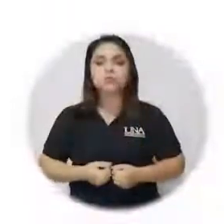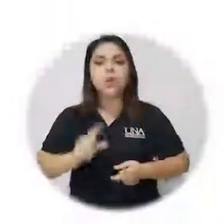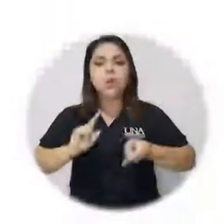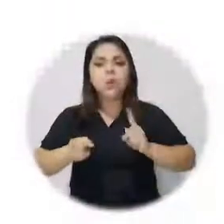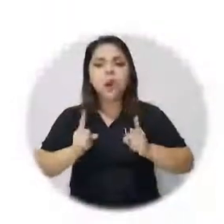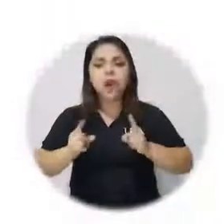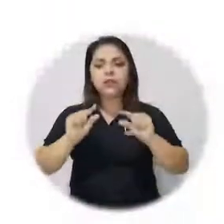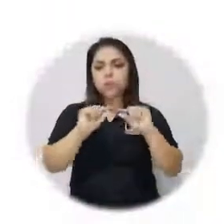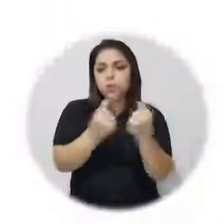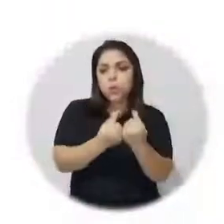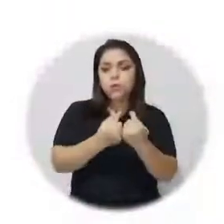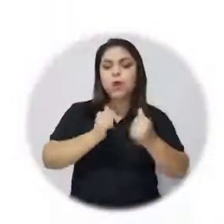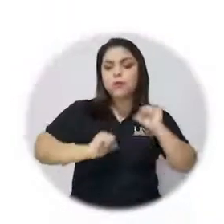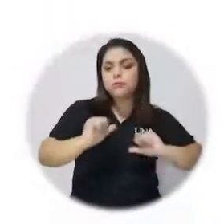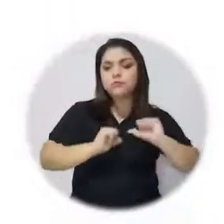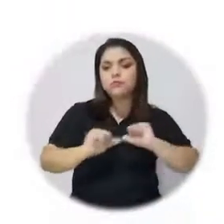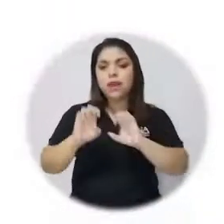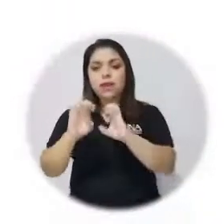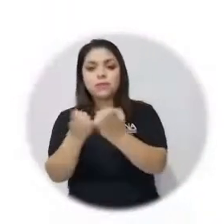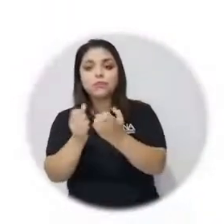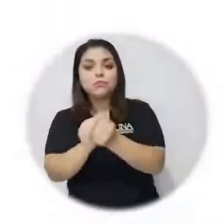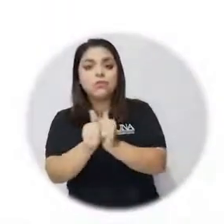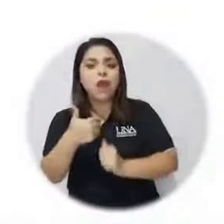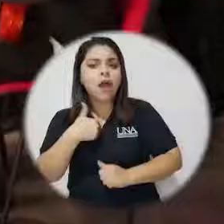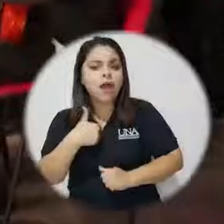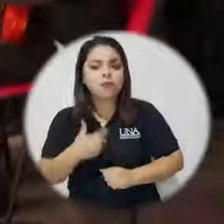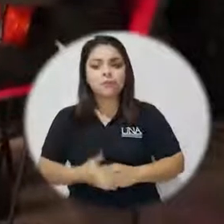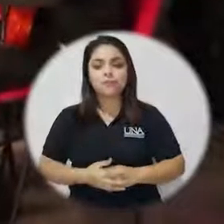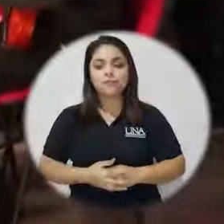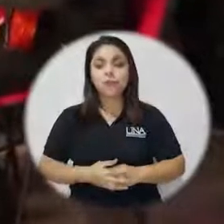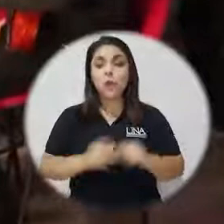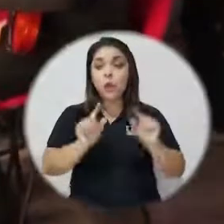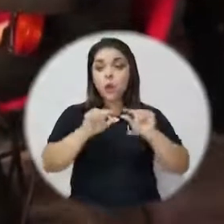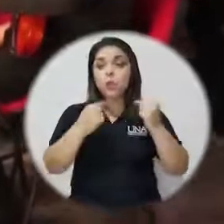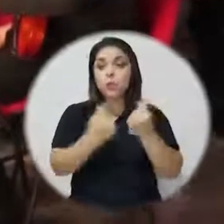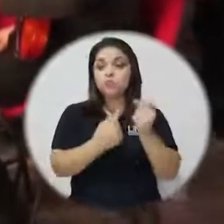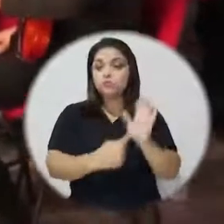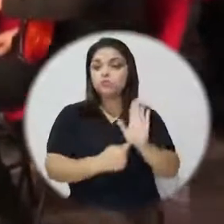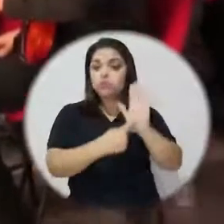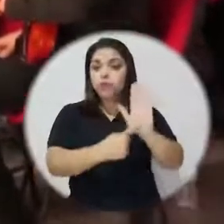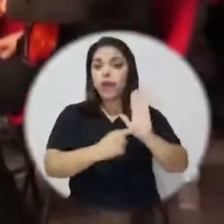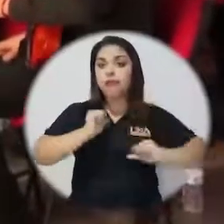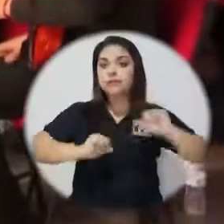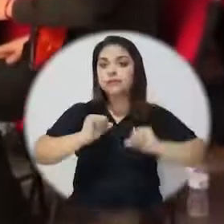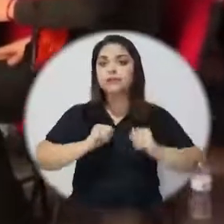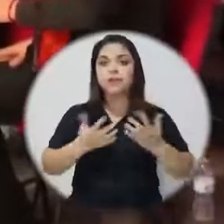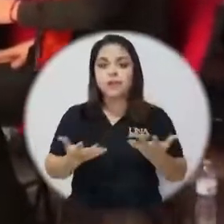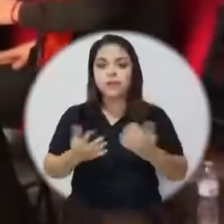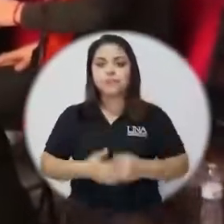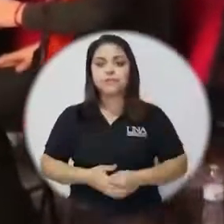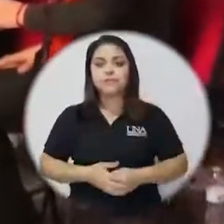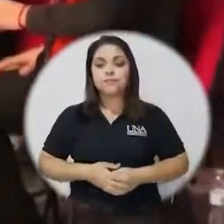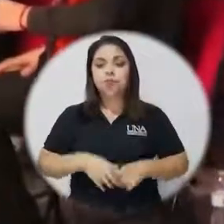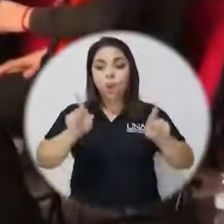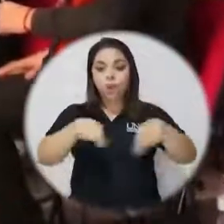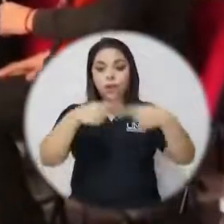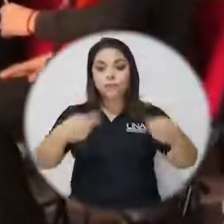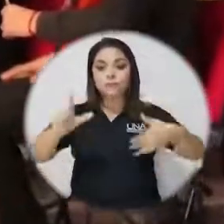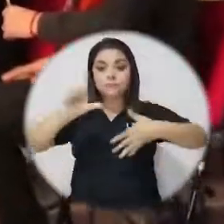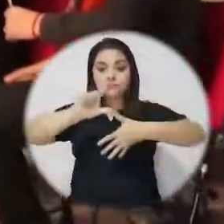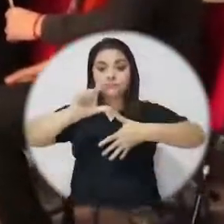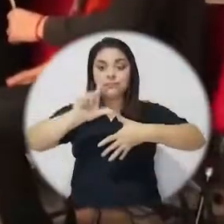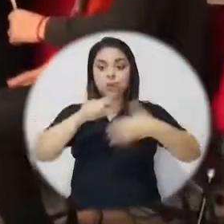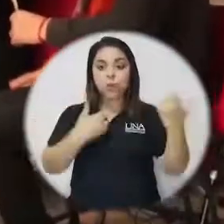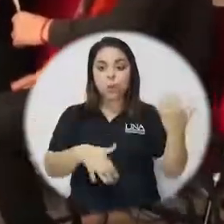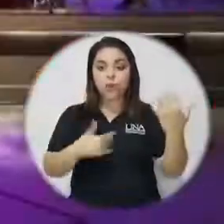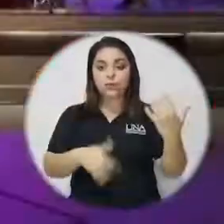son los grupos artísticos y equipos deportivos que existen? Los grupos representativos del área artística son la Orquesta